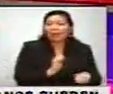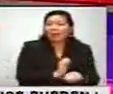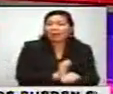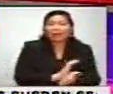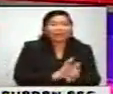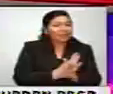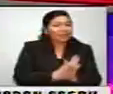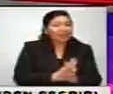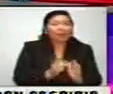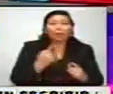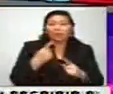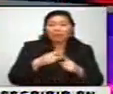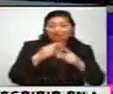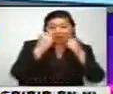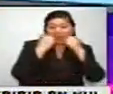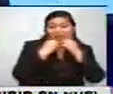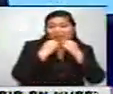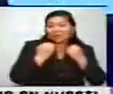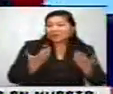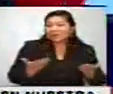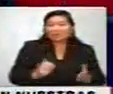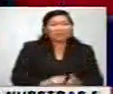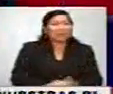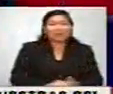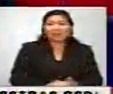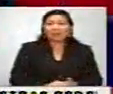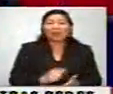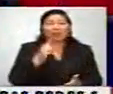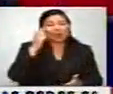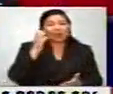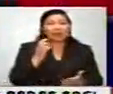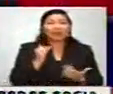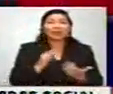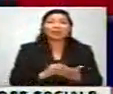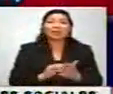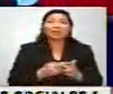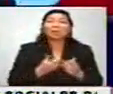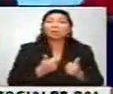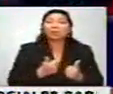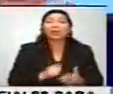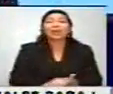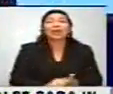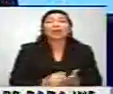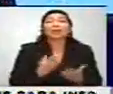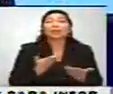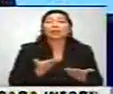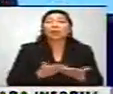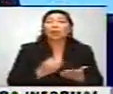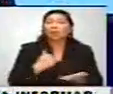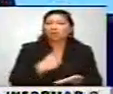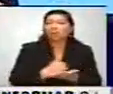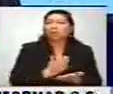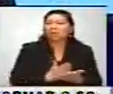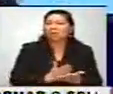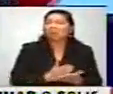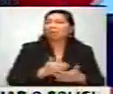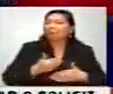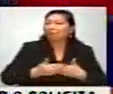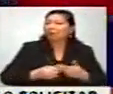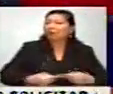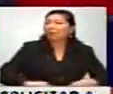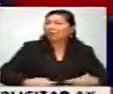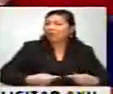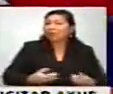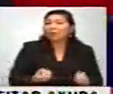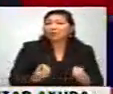por hacer apología al terrorismo. Por la apología al terrorismo. Entonces, yo creo que estas iniciativas son muy buenas, están creo que en cuarto intermedio, o sea que seguirán el